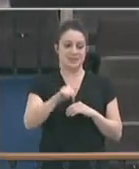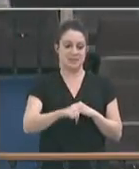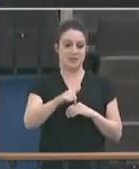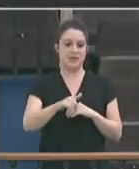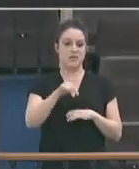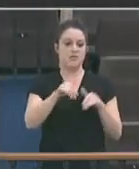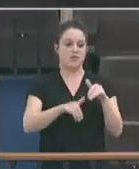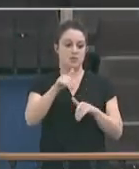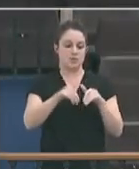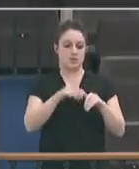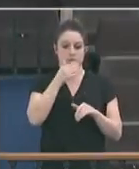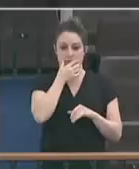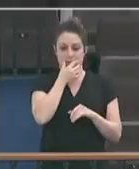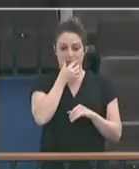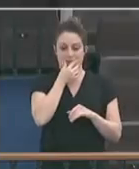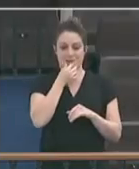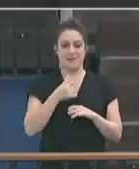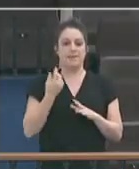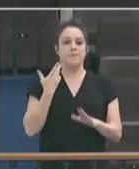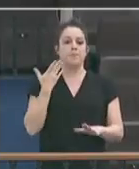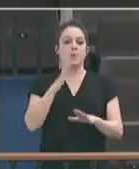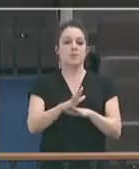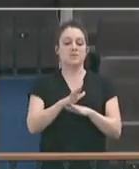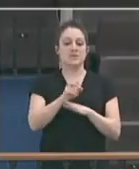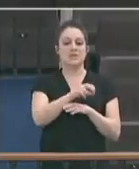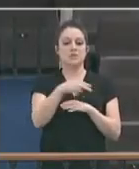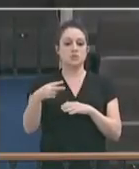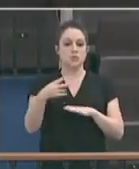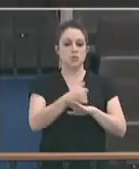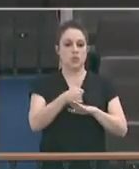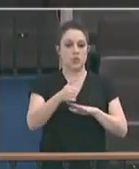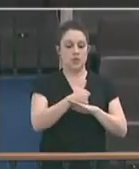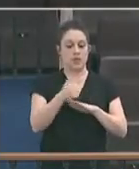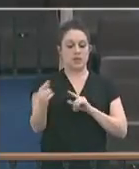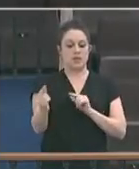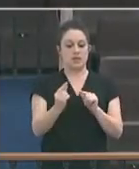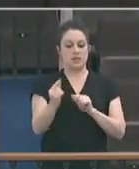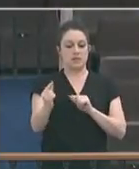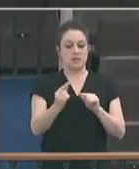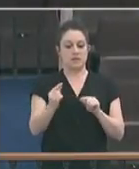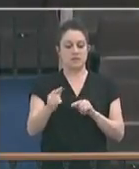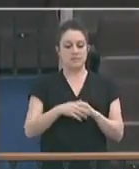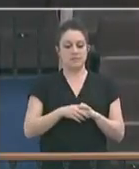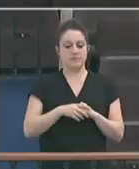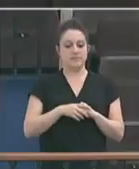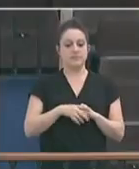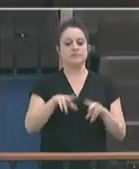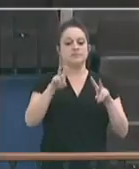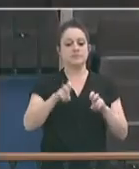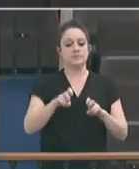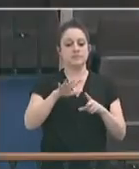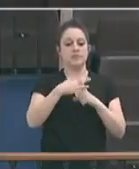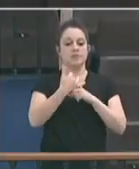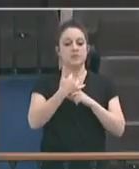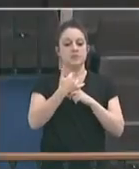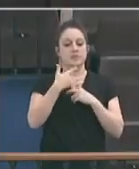votar la propuesta de resolución de Ciudadanos al debate relativo al estado de la sanidad en